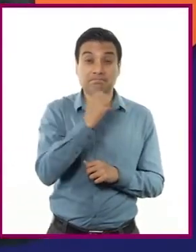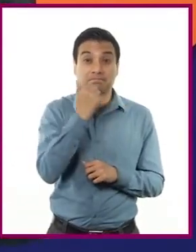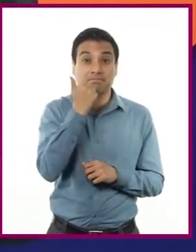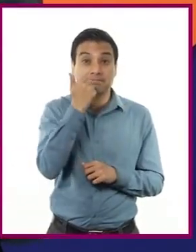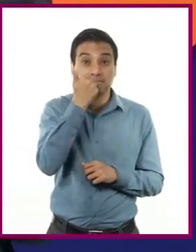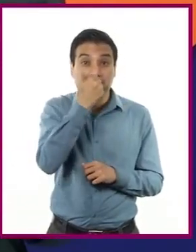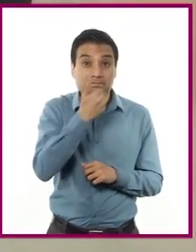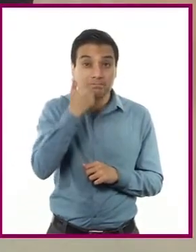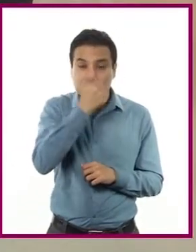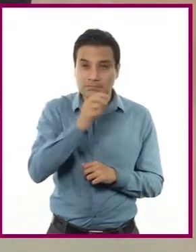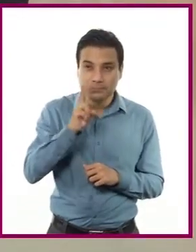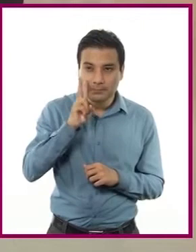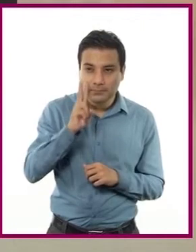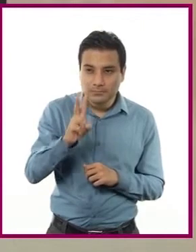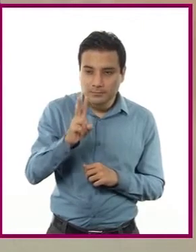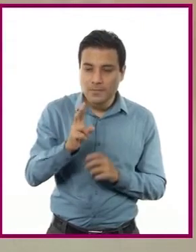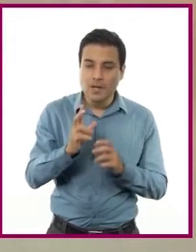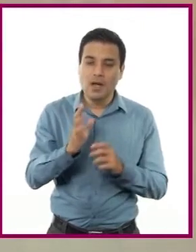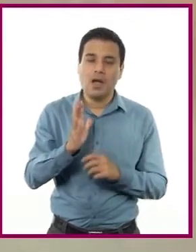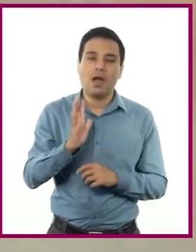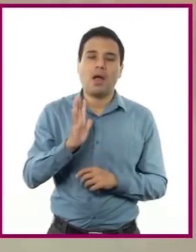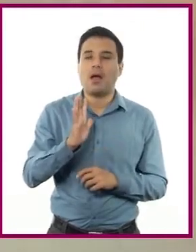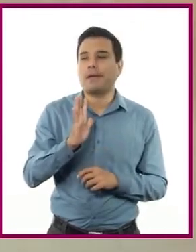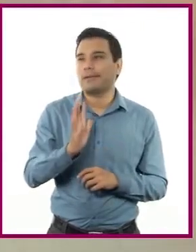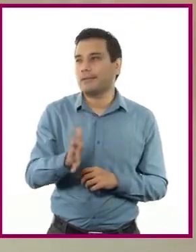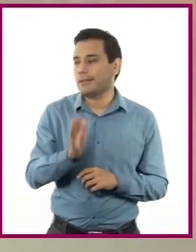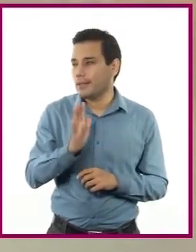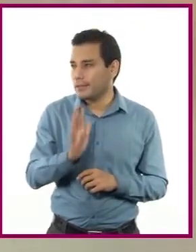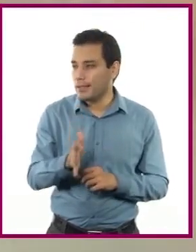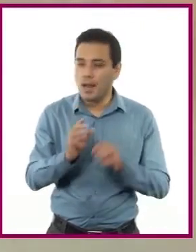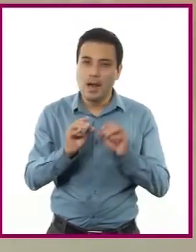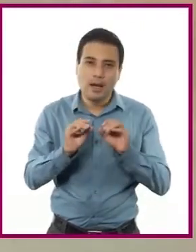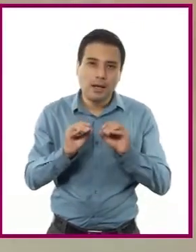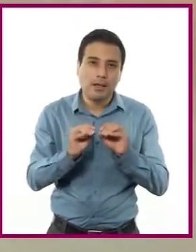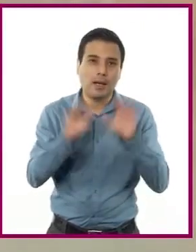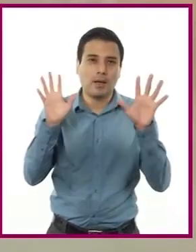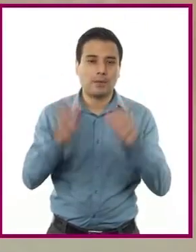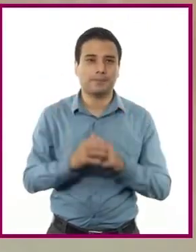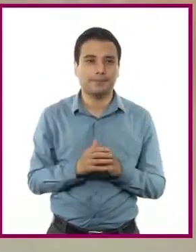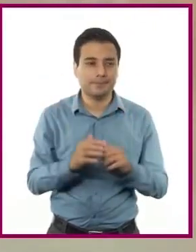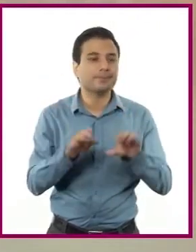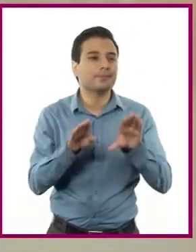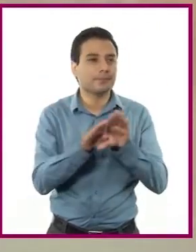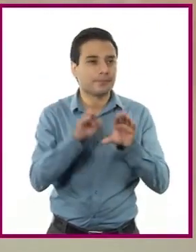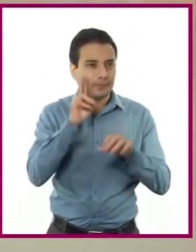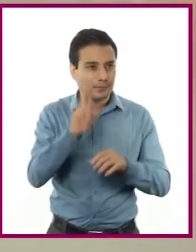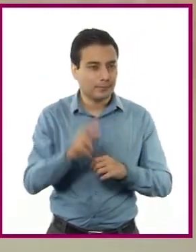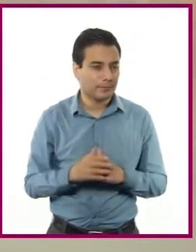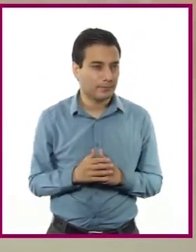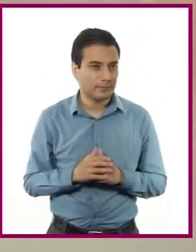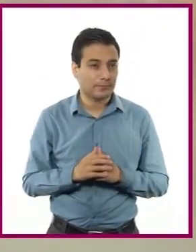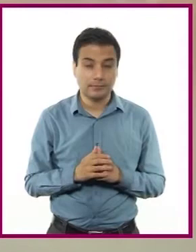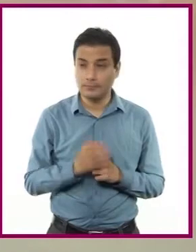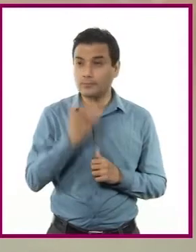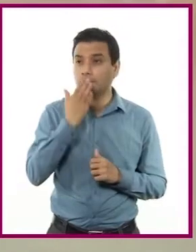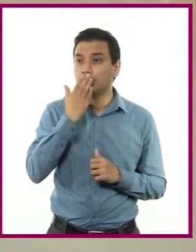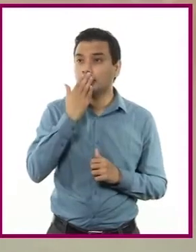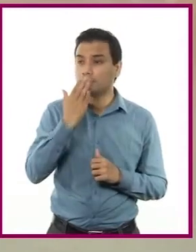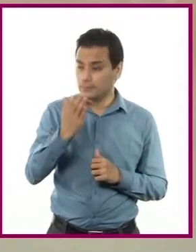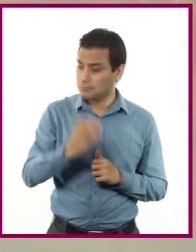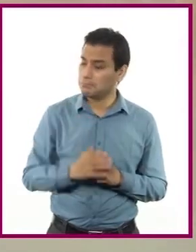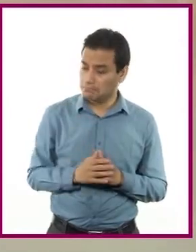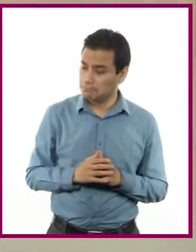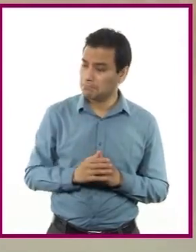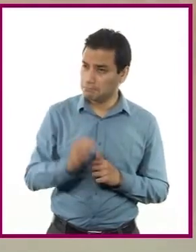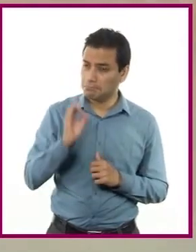alumnos les queden más claras las distintas etapas de este proceso. Me parece una